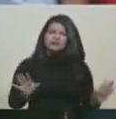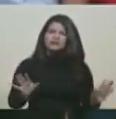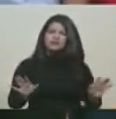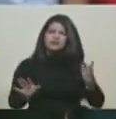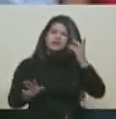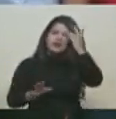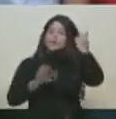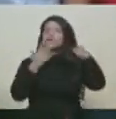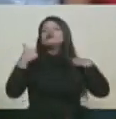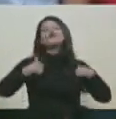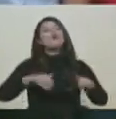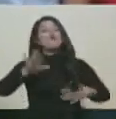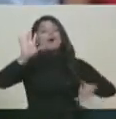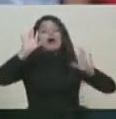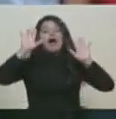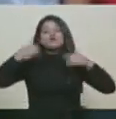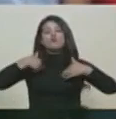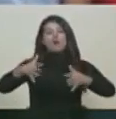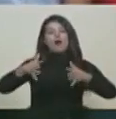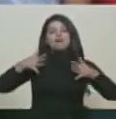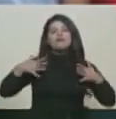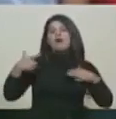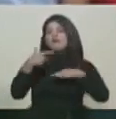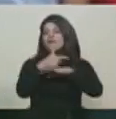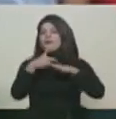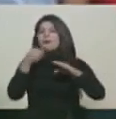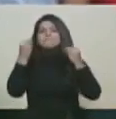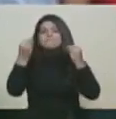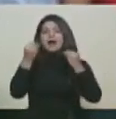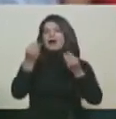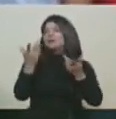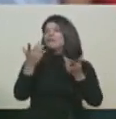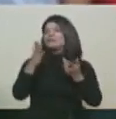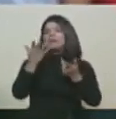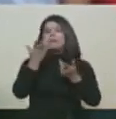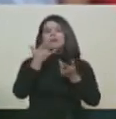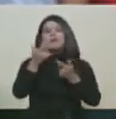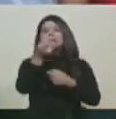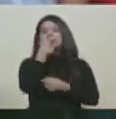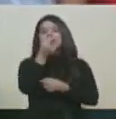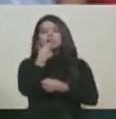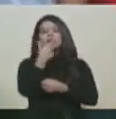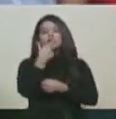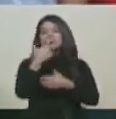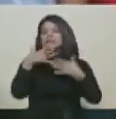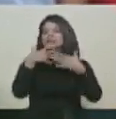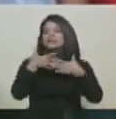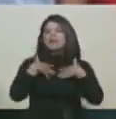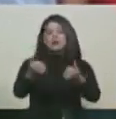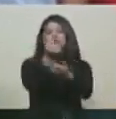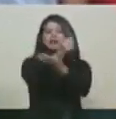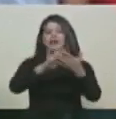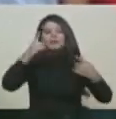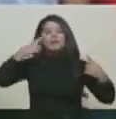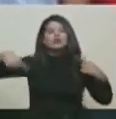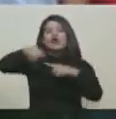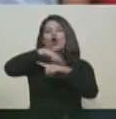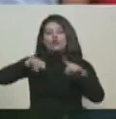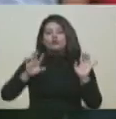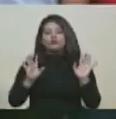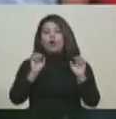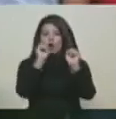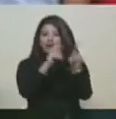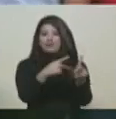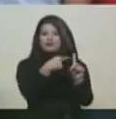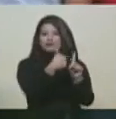En vez de decir voy a ganar la gobernación para poner la medicina, la salud gratuita a todo el mundo. No